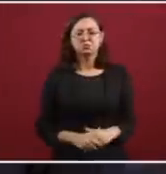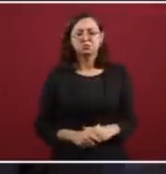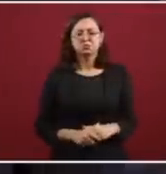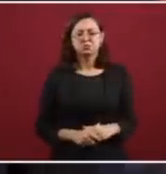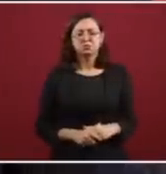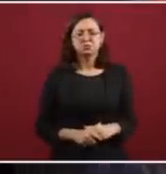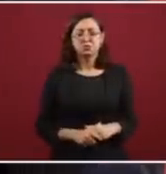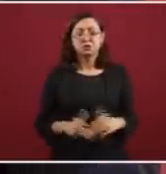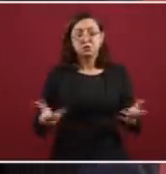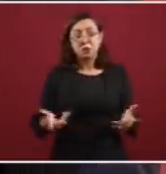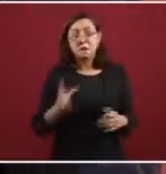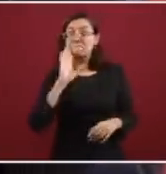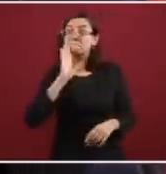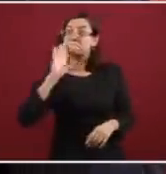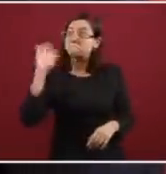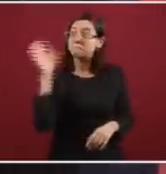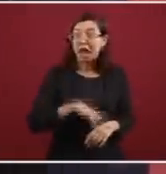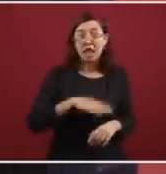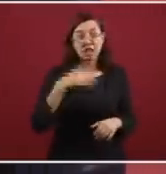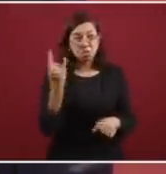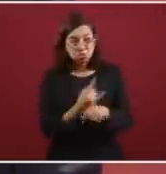Si hace mal su trabajo,